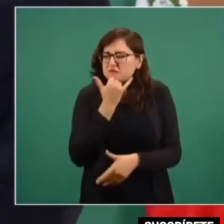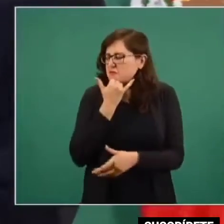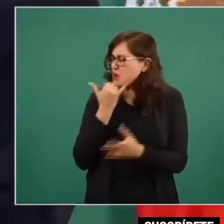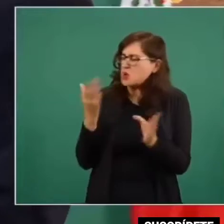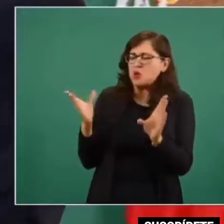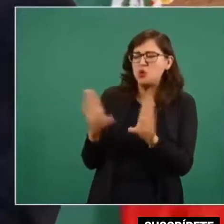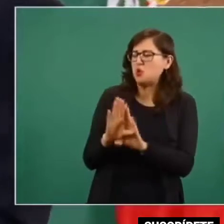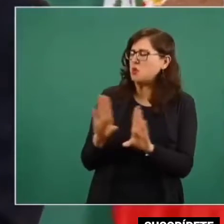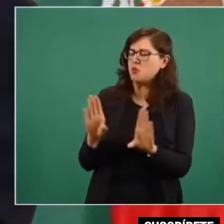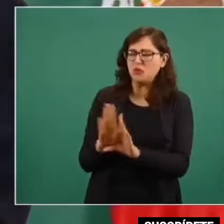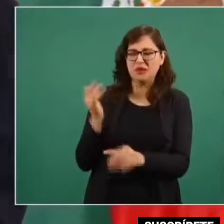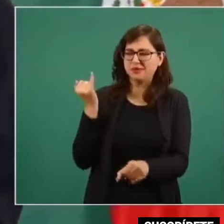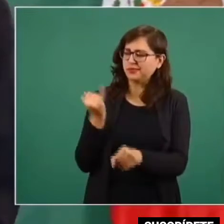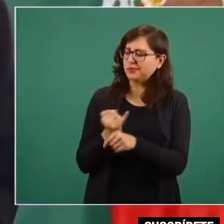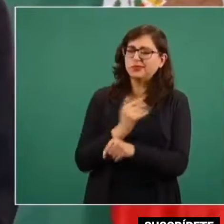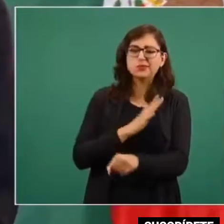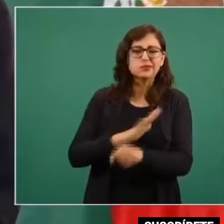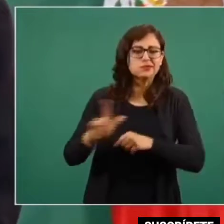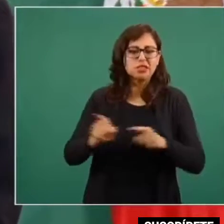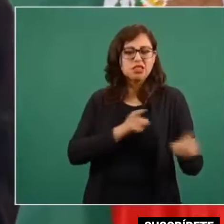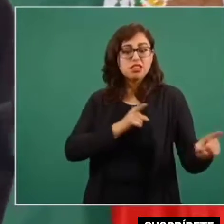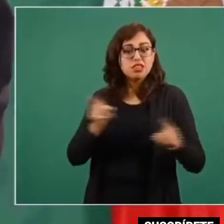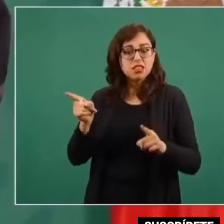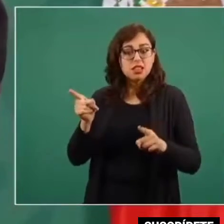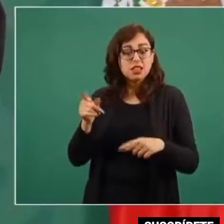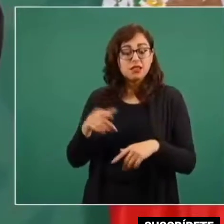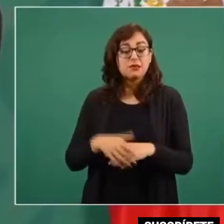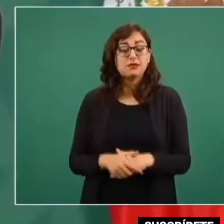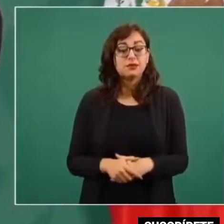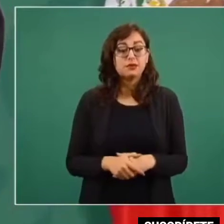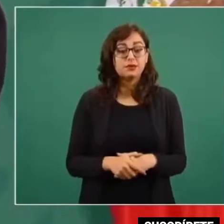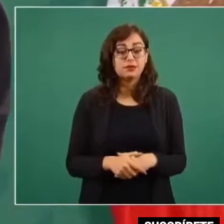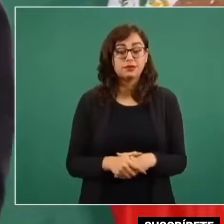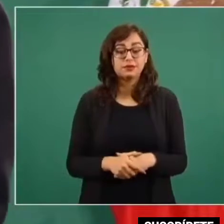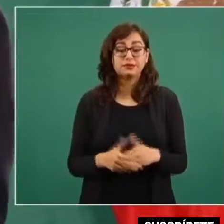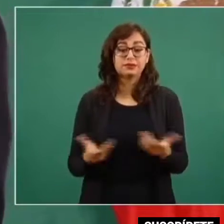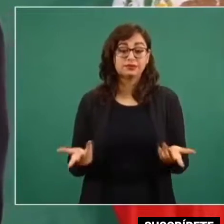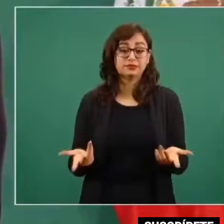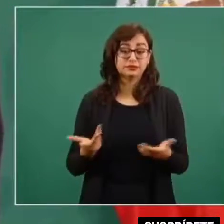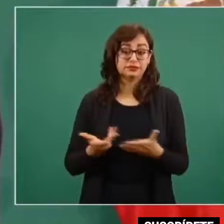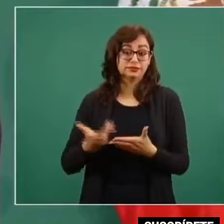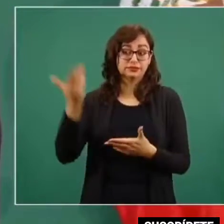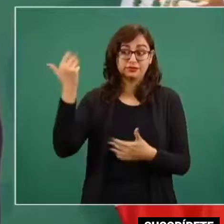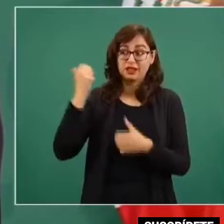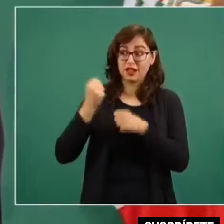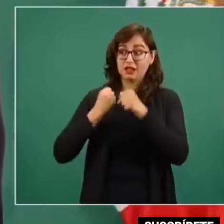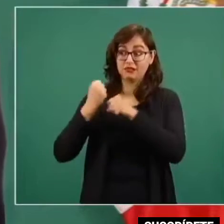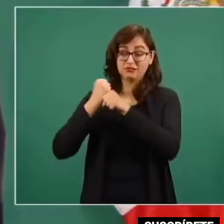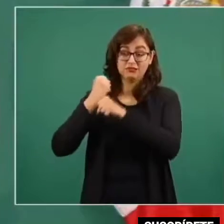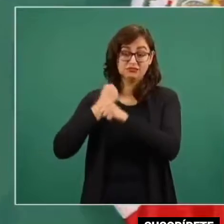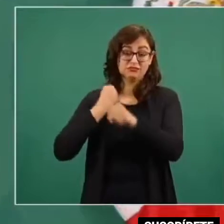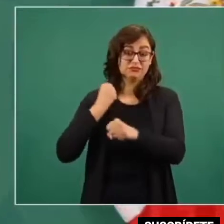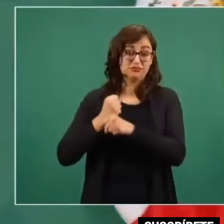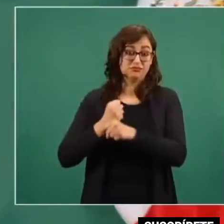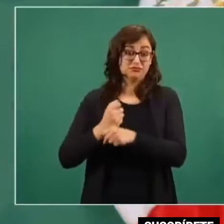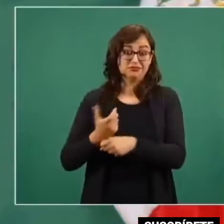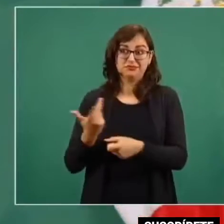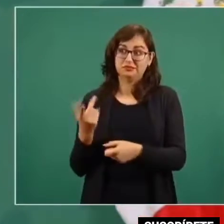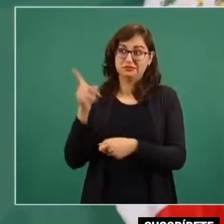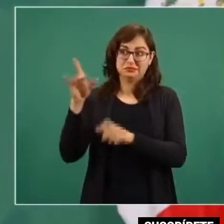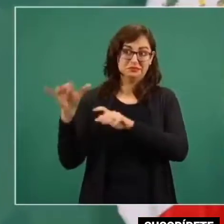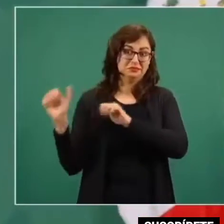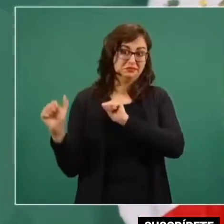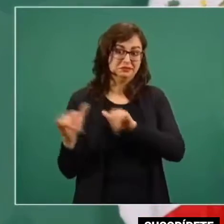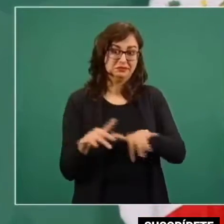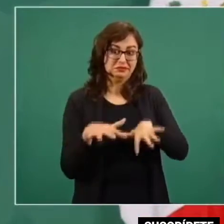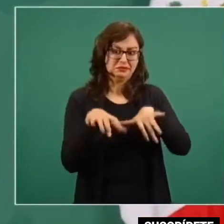el gobierno español por lo sucedido durante la conquista. Cuando el